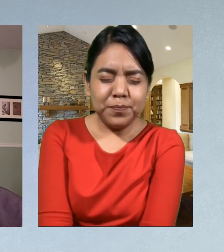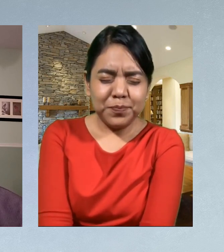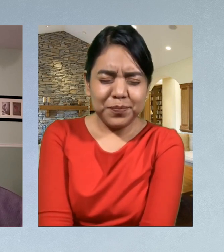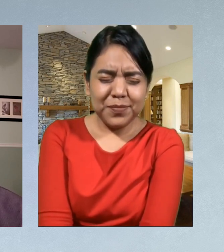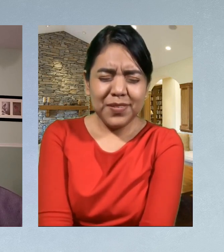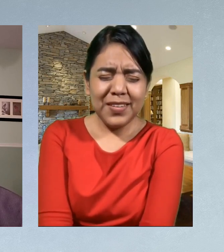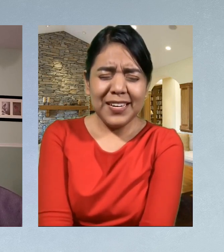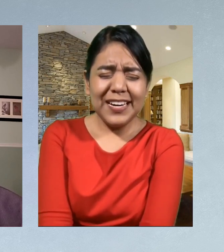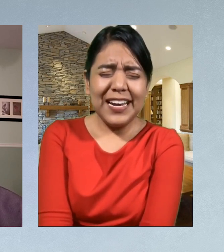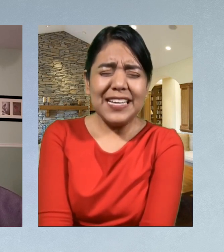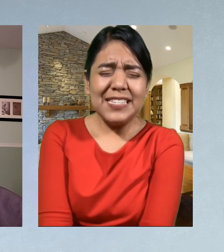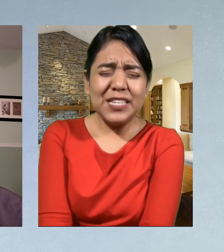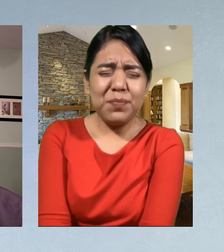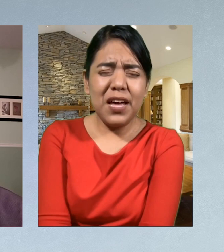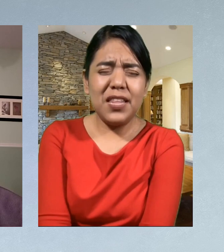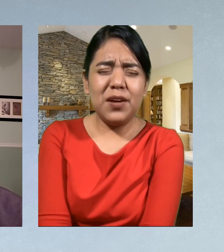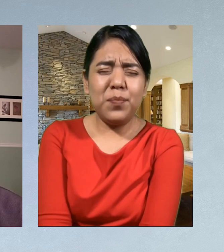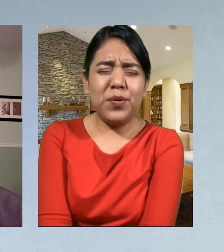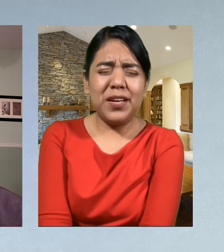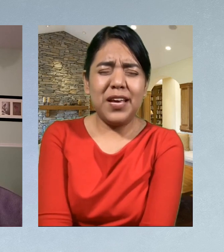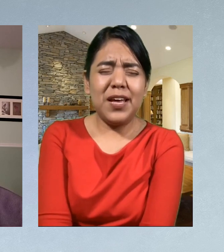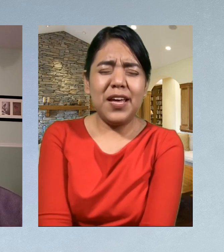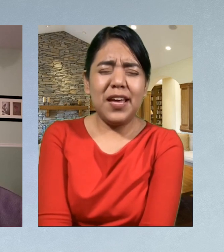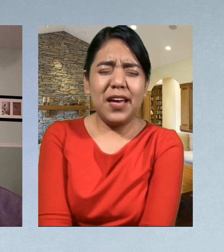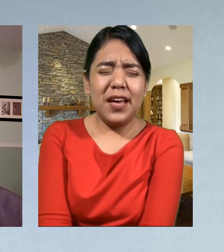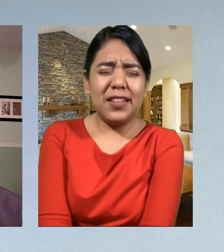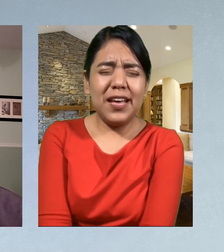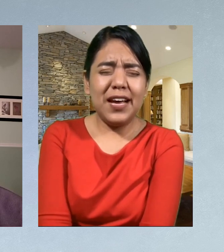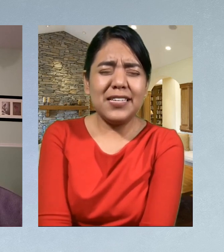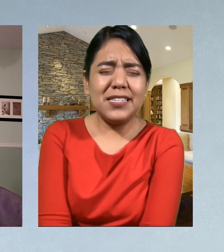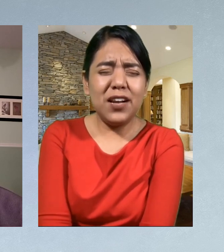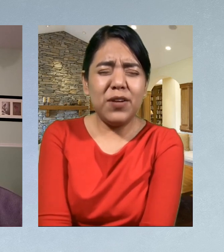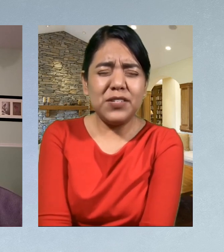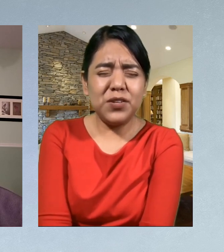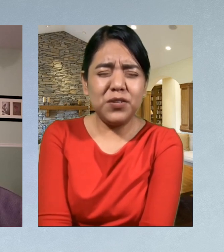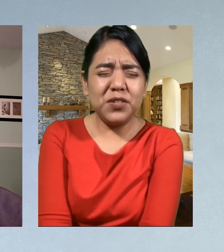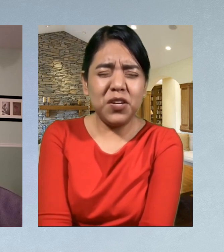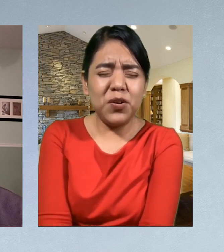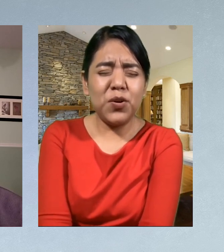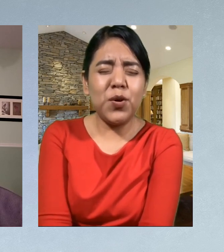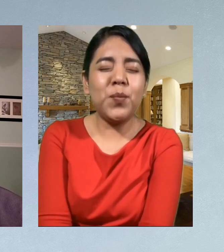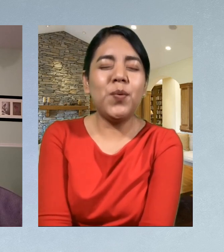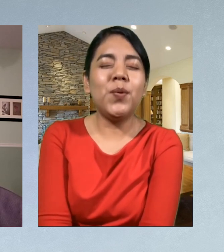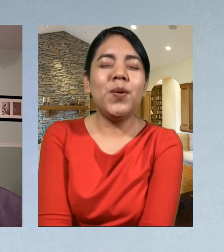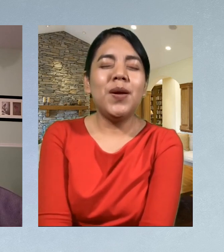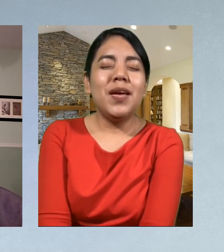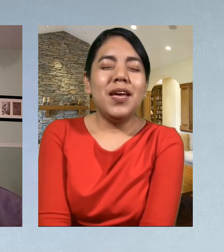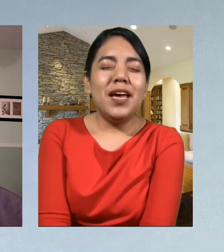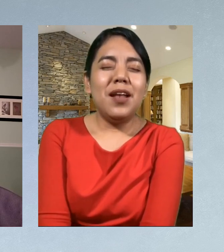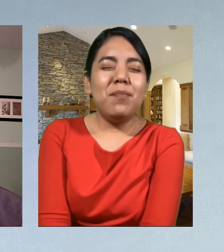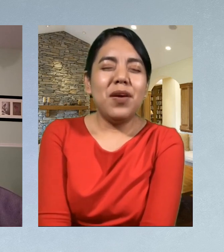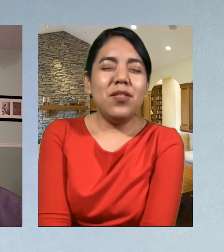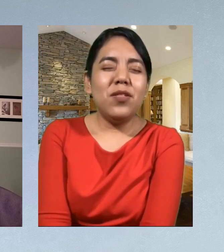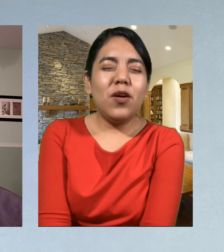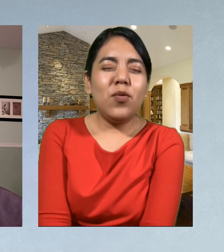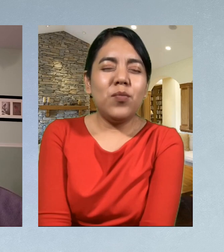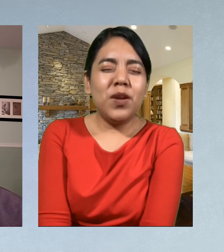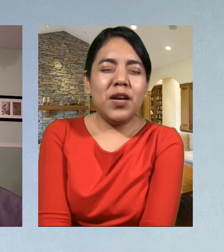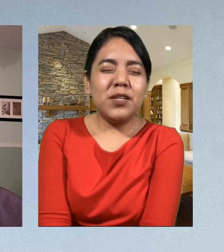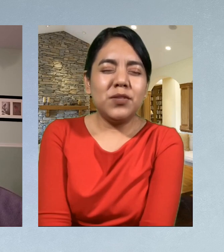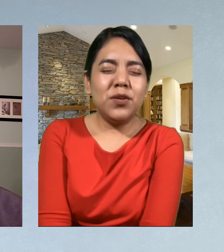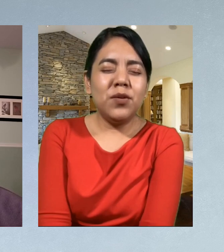Señor. Gracias, Padre, porque dejaste la oración, Señor, como el medio